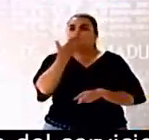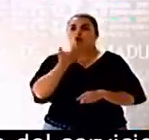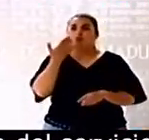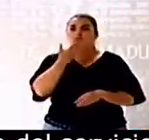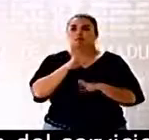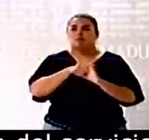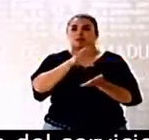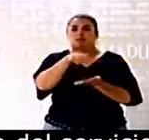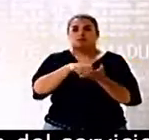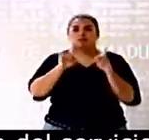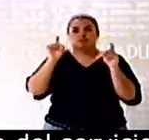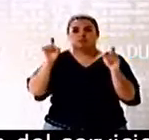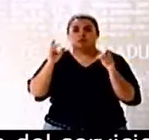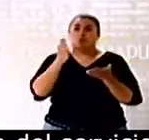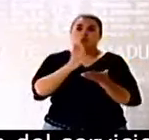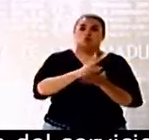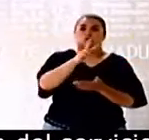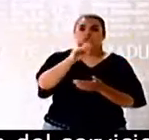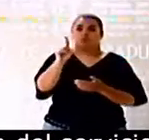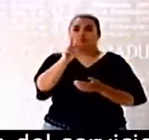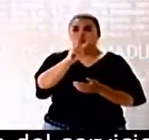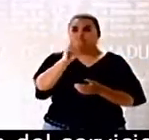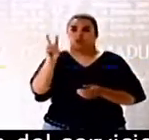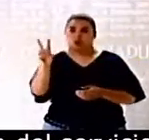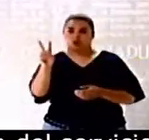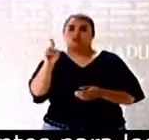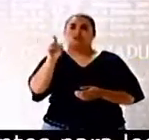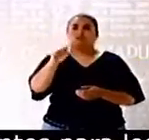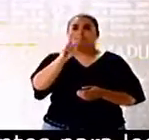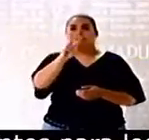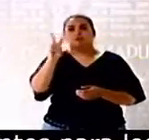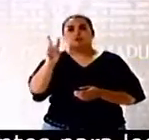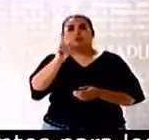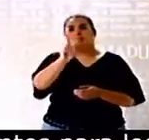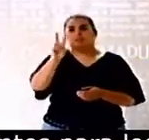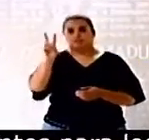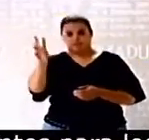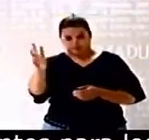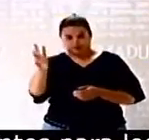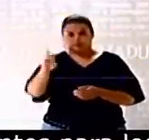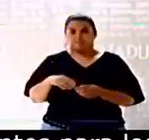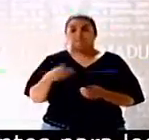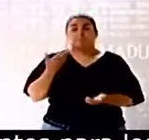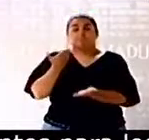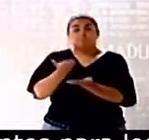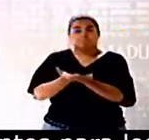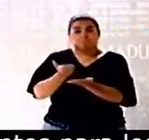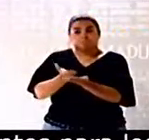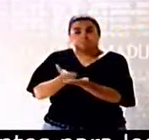centros docentes para los cursos 21 y 22 y 22 y 23. Estamos licitando